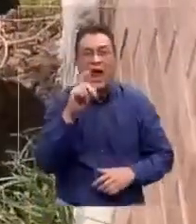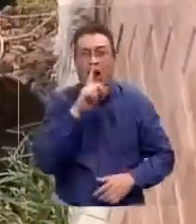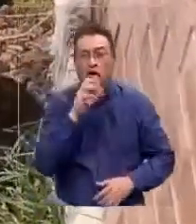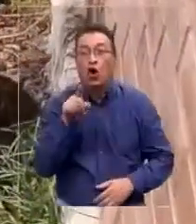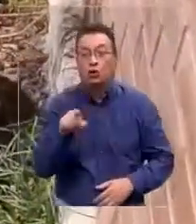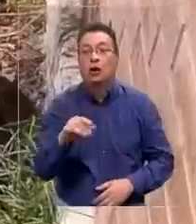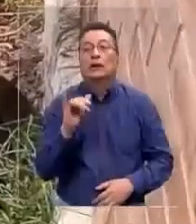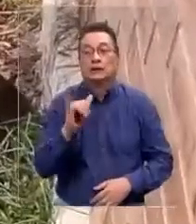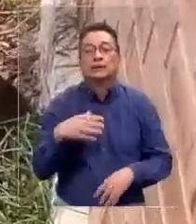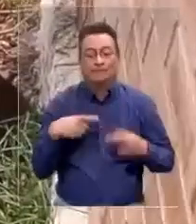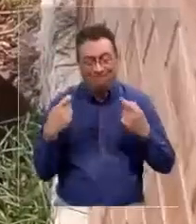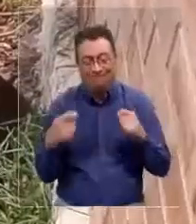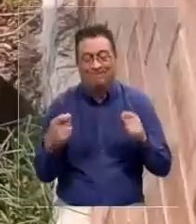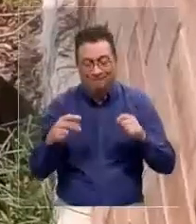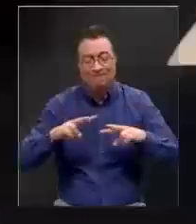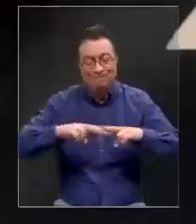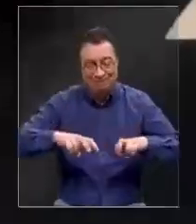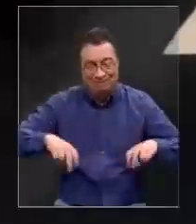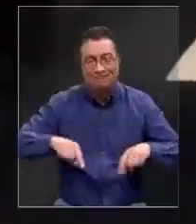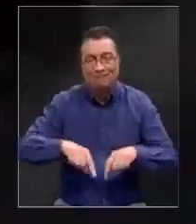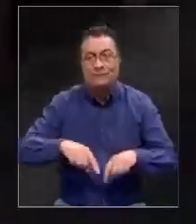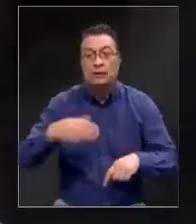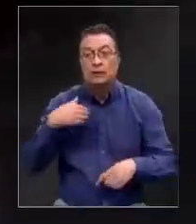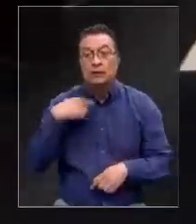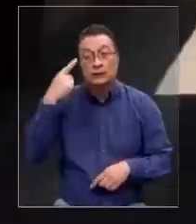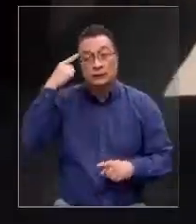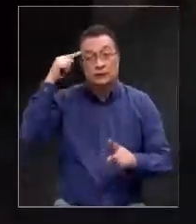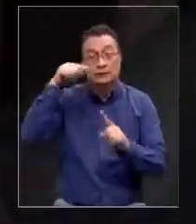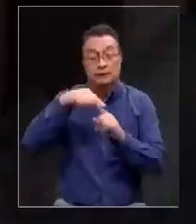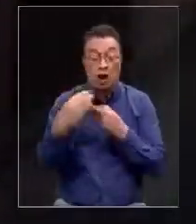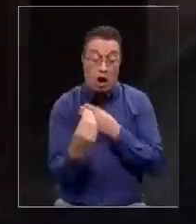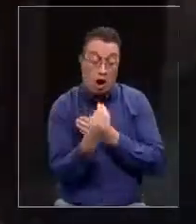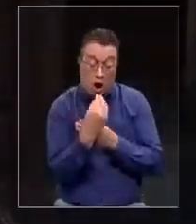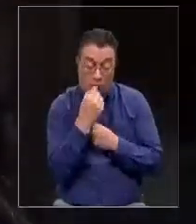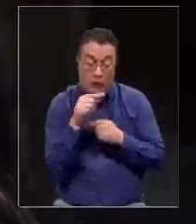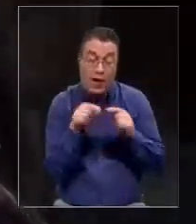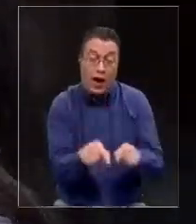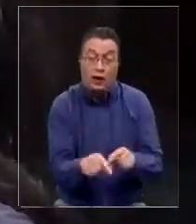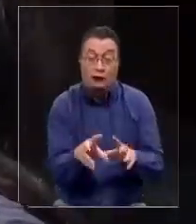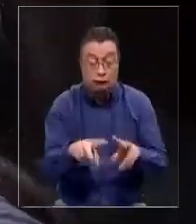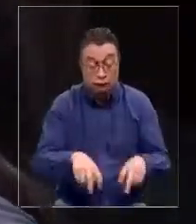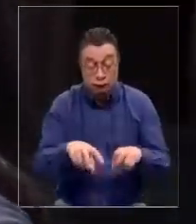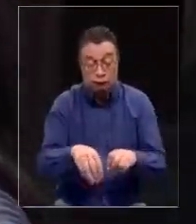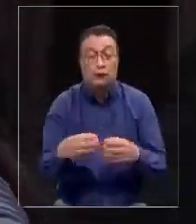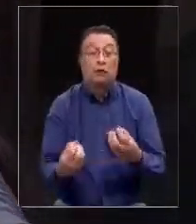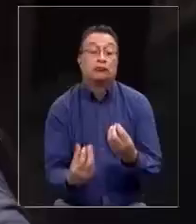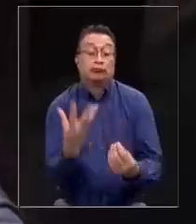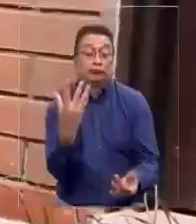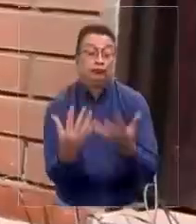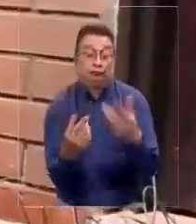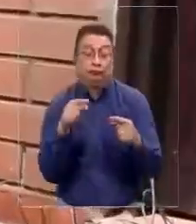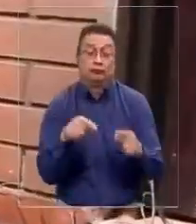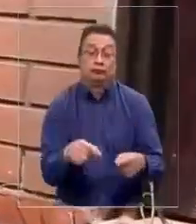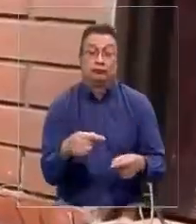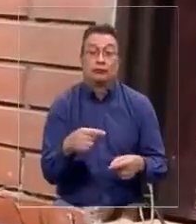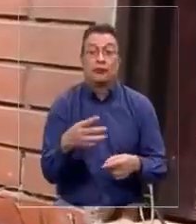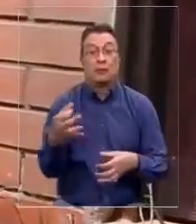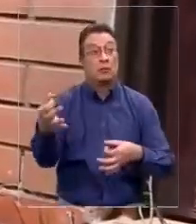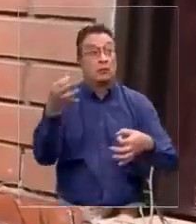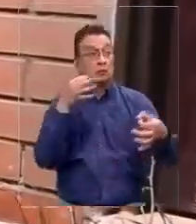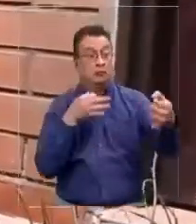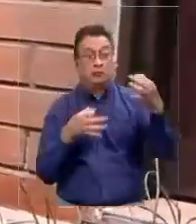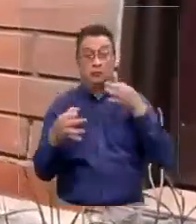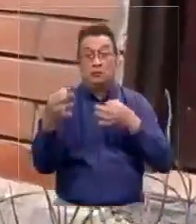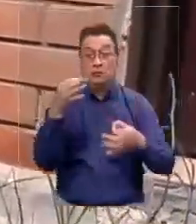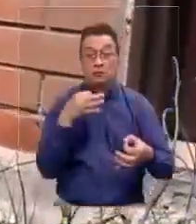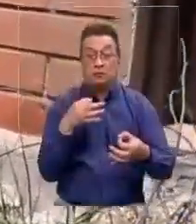fue un intento de huerta. Y la idea era alimentarnos con lo que plantábamos, pero nos dijeron